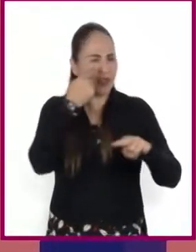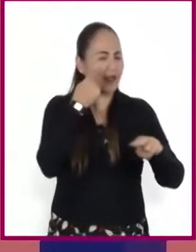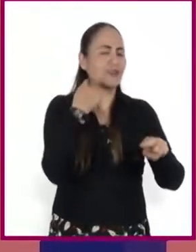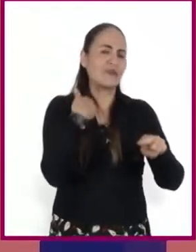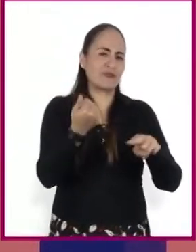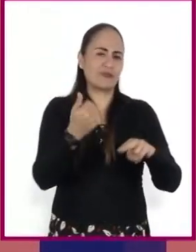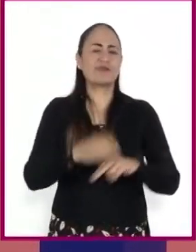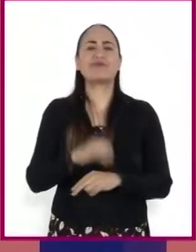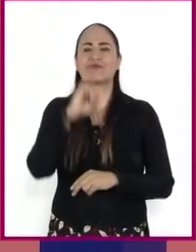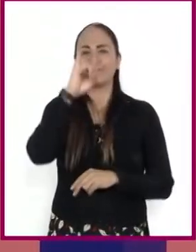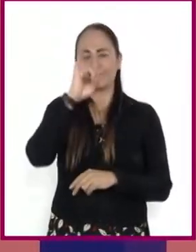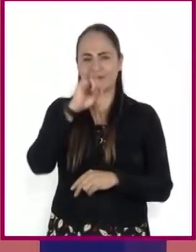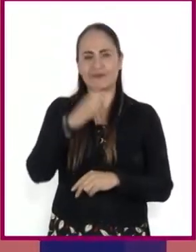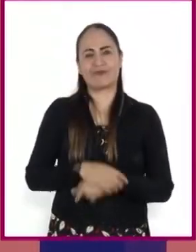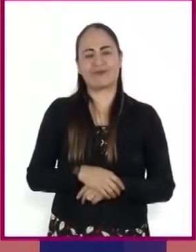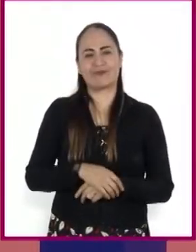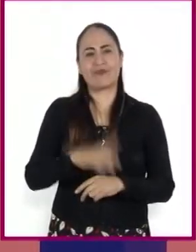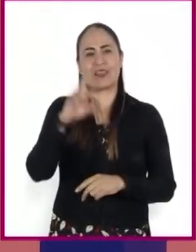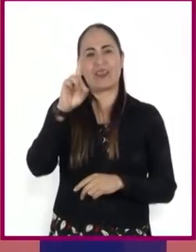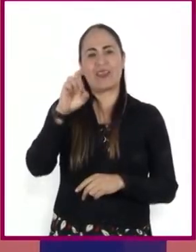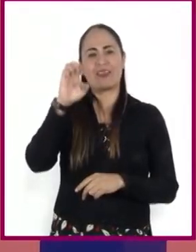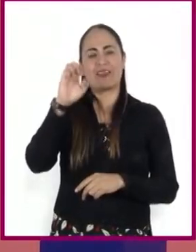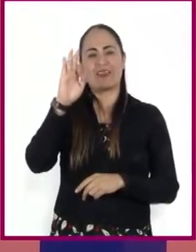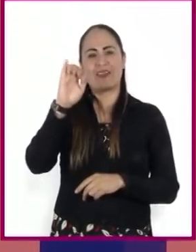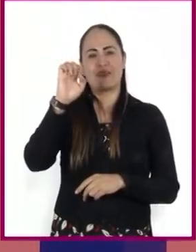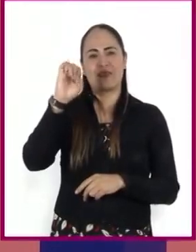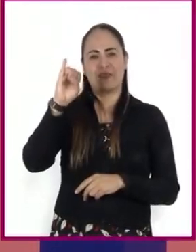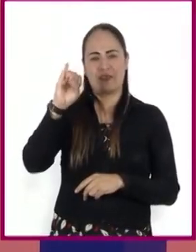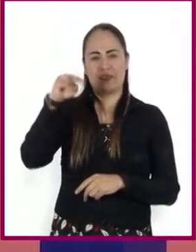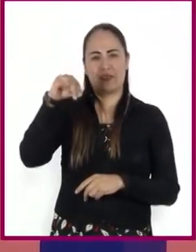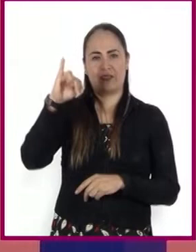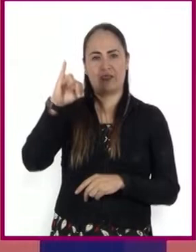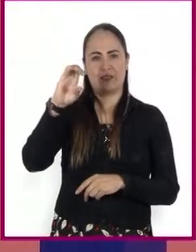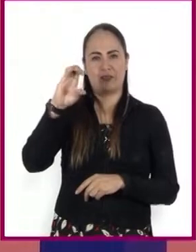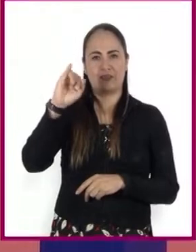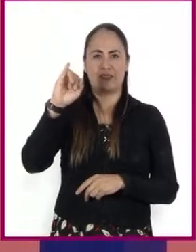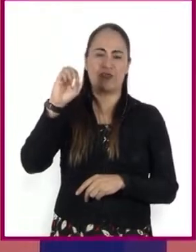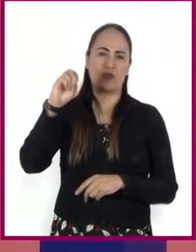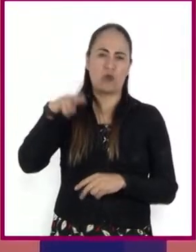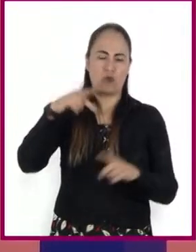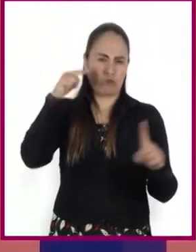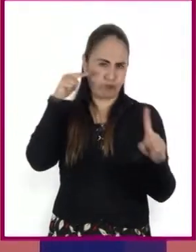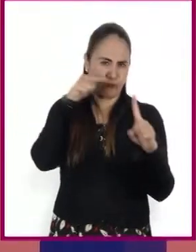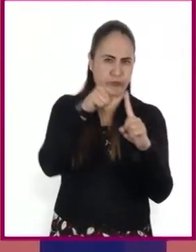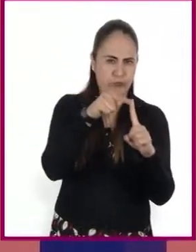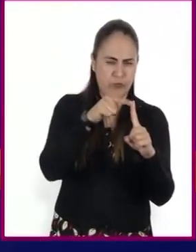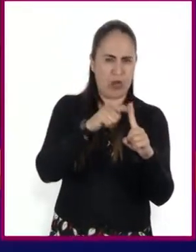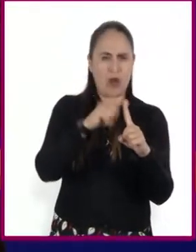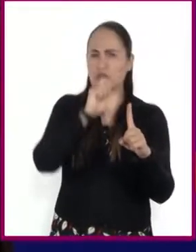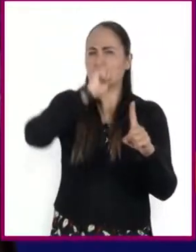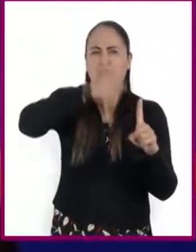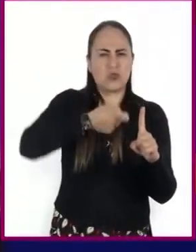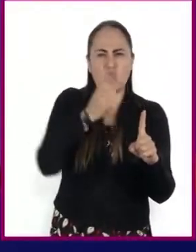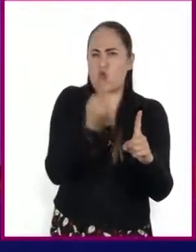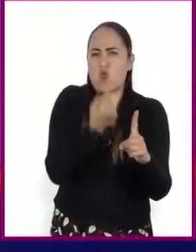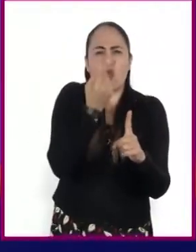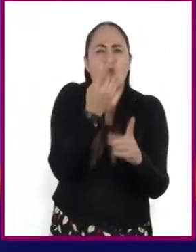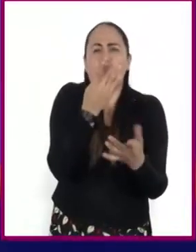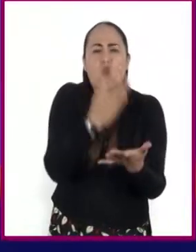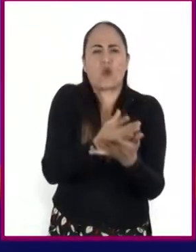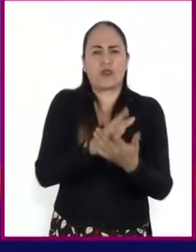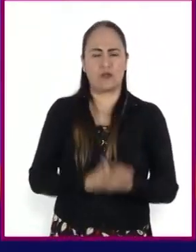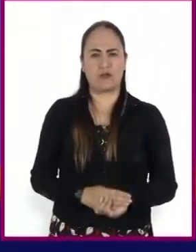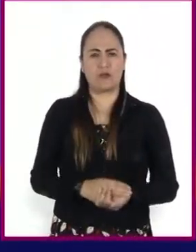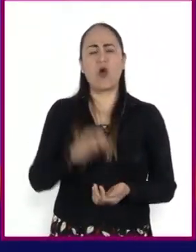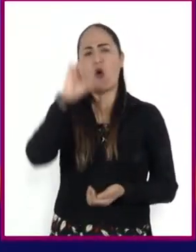La definición es más precisa y concreta, pues se basa en un significado universal. Los materiales que van a